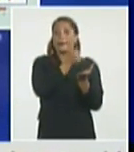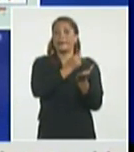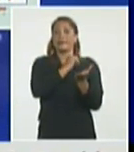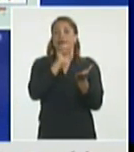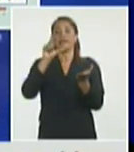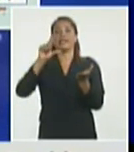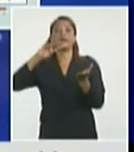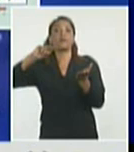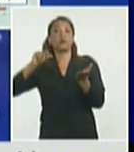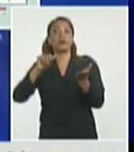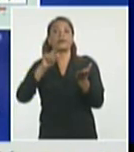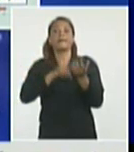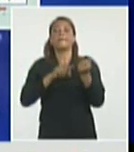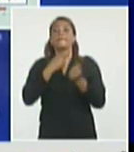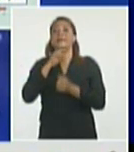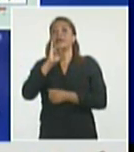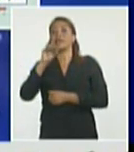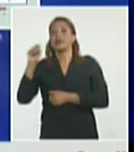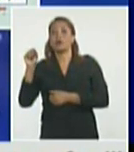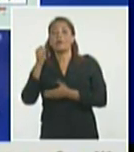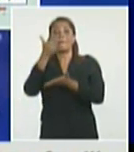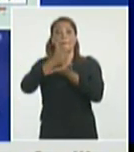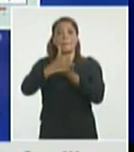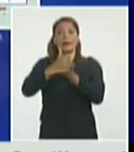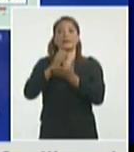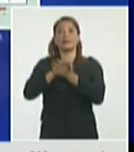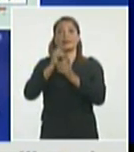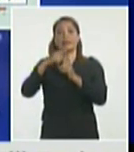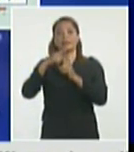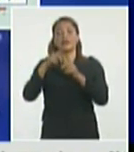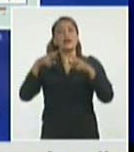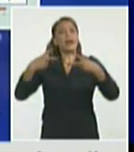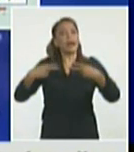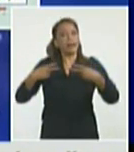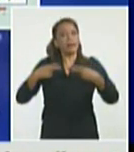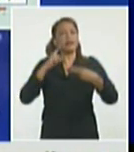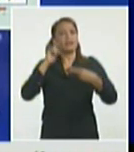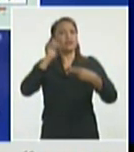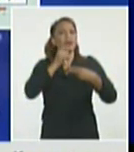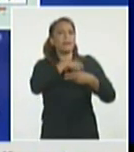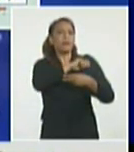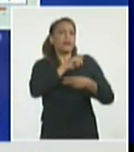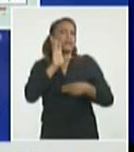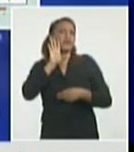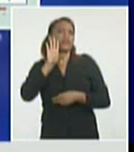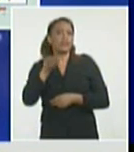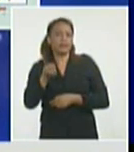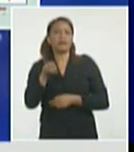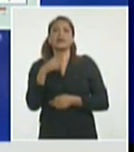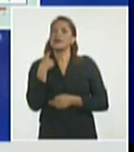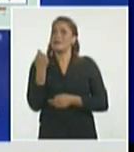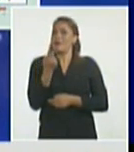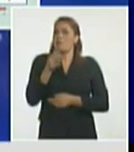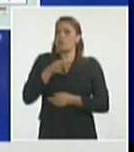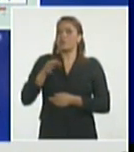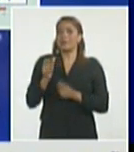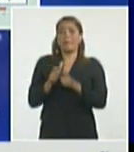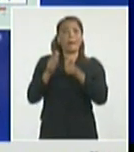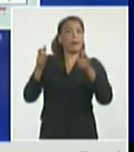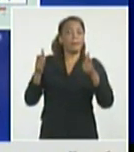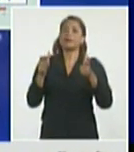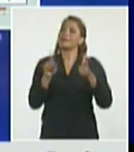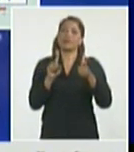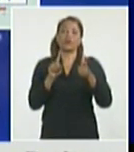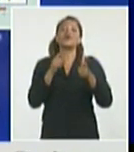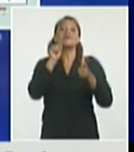Limonar, Perico, Matanzas, Cárdenas. Yo sé que la población dice, sí, pero no son los municipios que tienen más casos. Sí, pero son